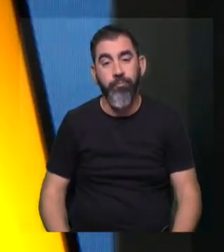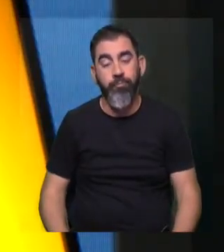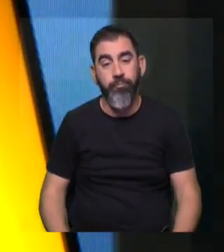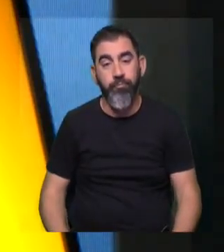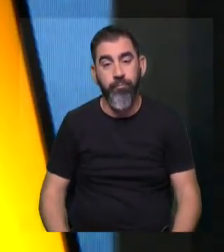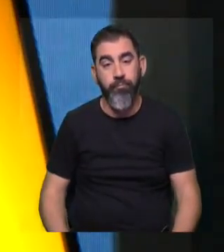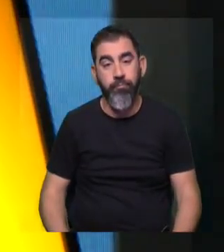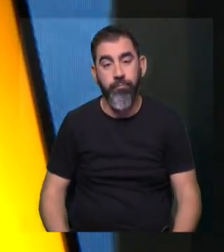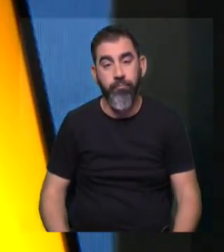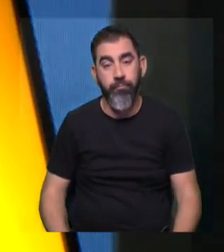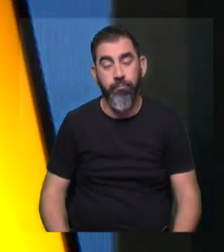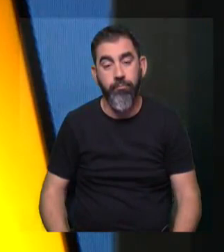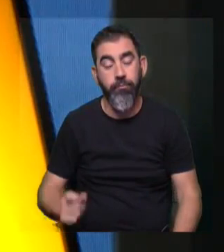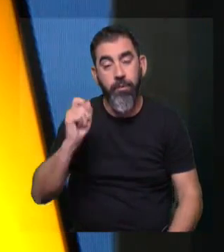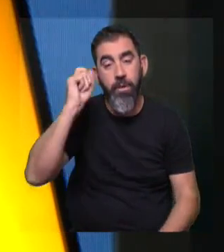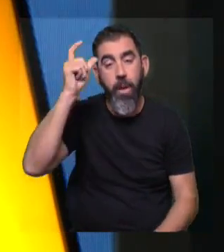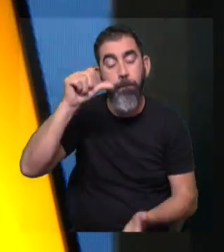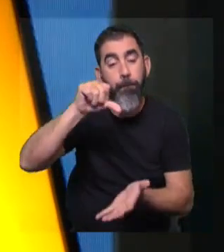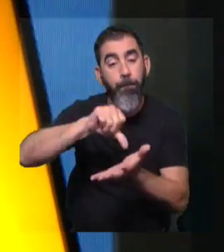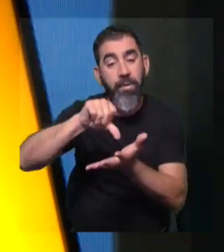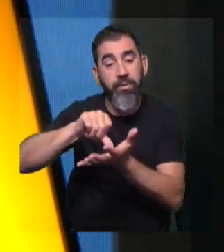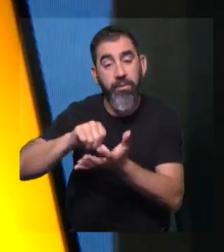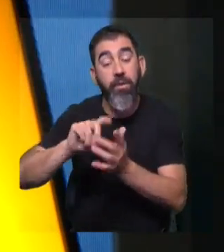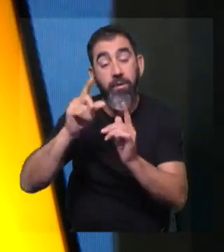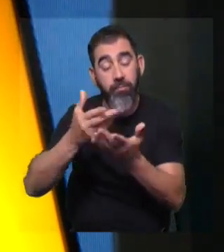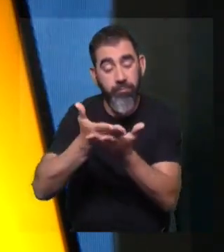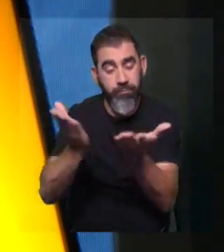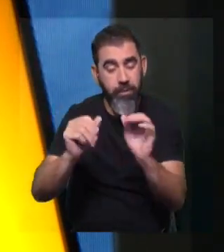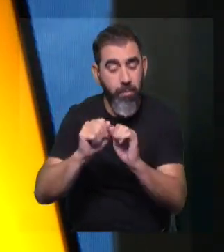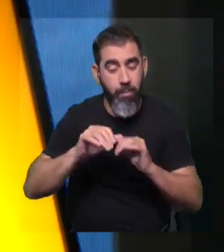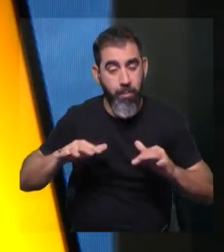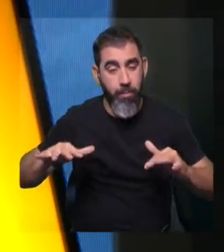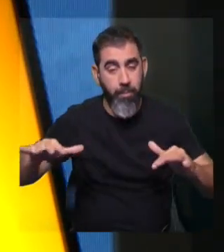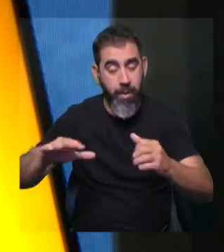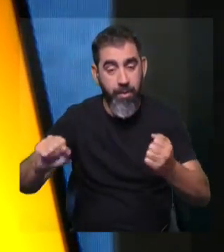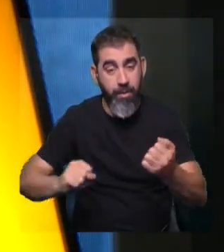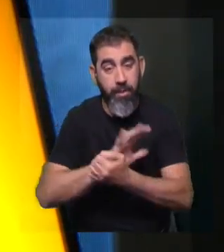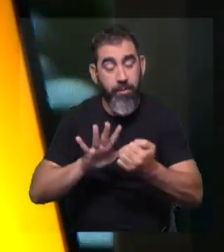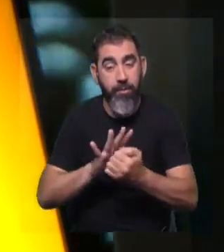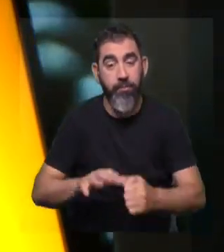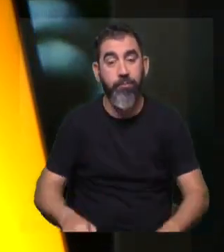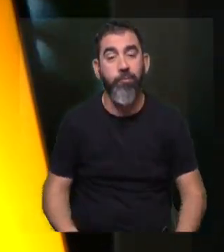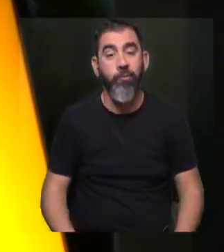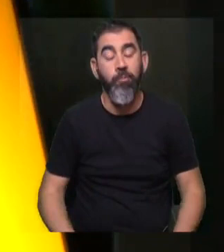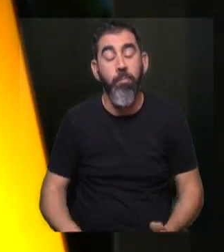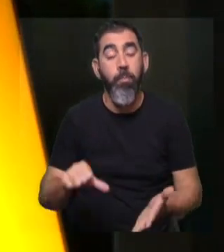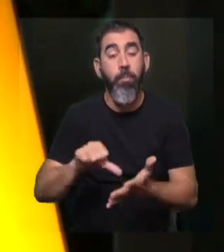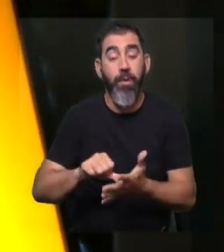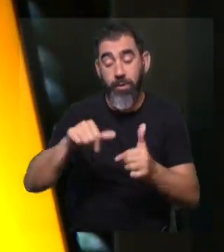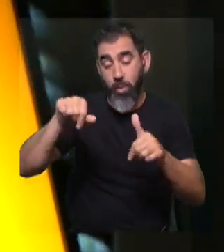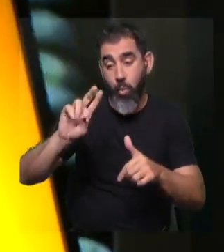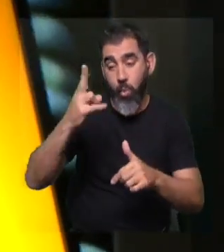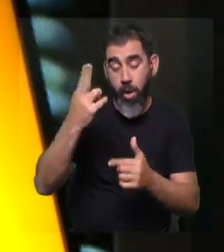sí, la capacidad de los países, porque lo otro que quedó desmontado en la pandemia es que eso de que países como los nuestros,